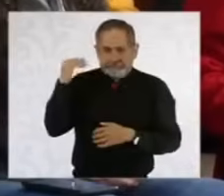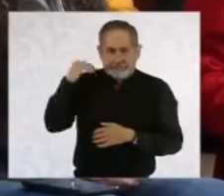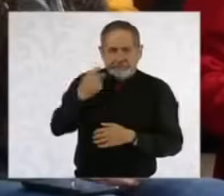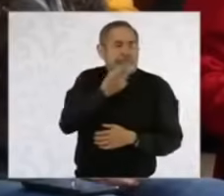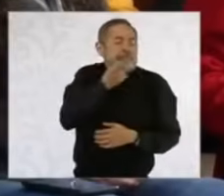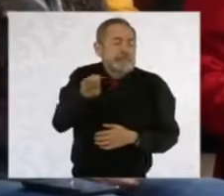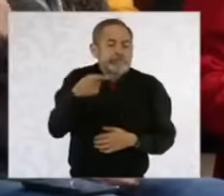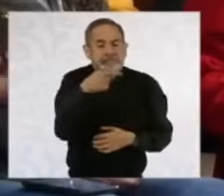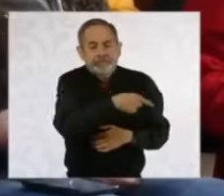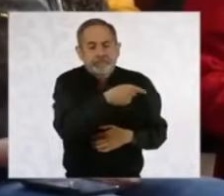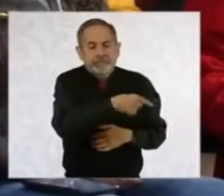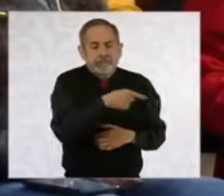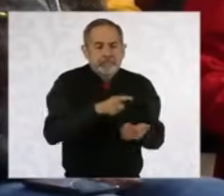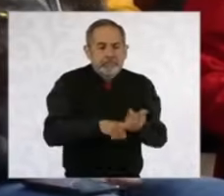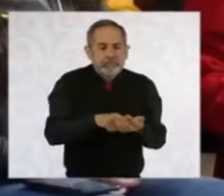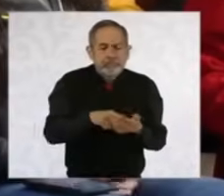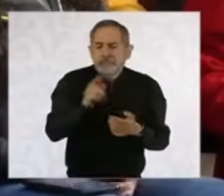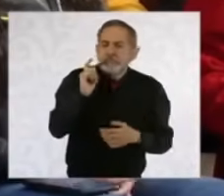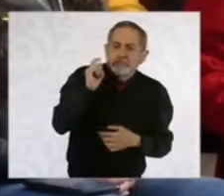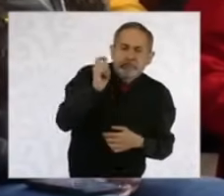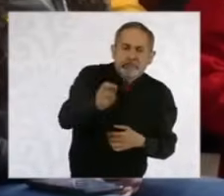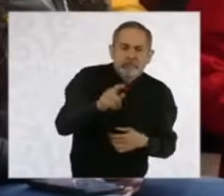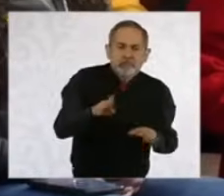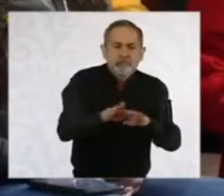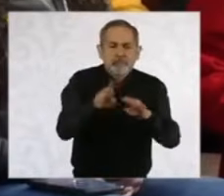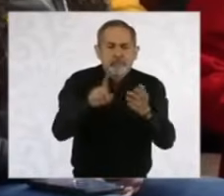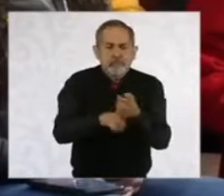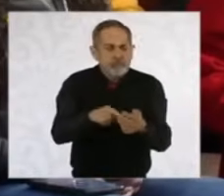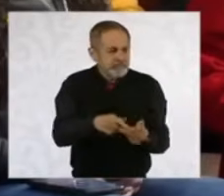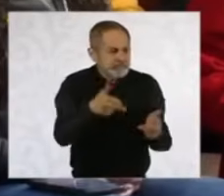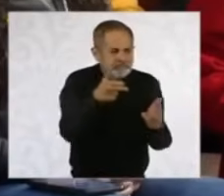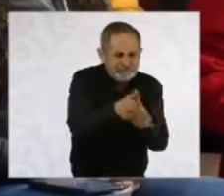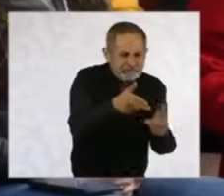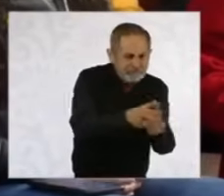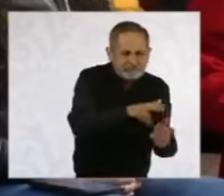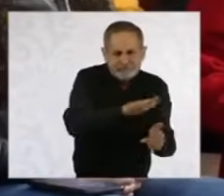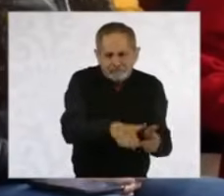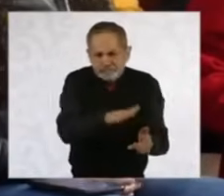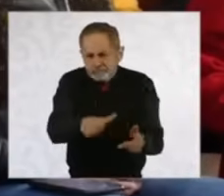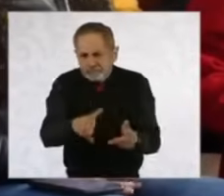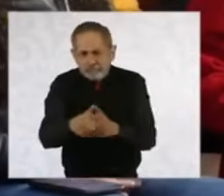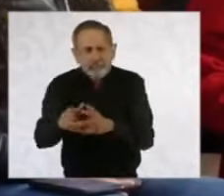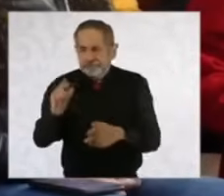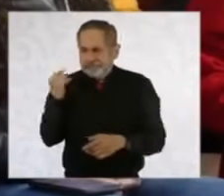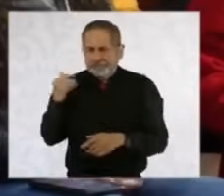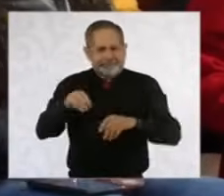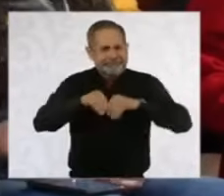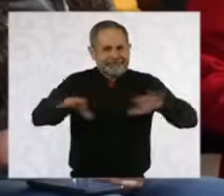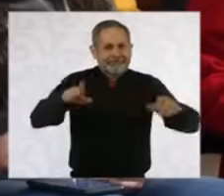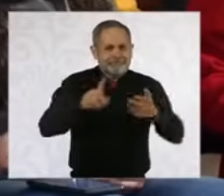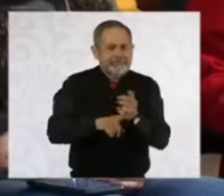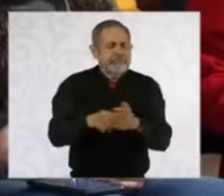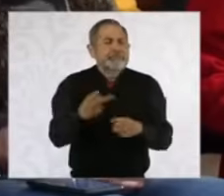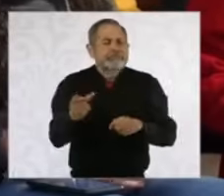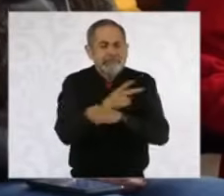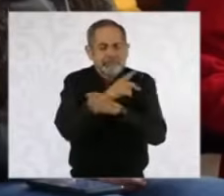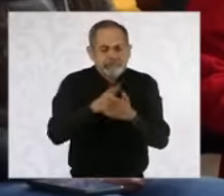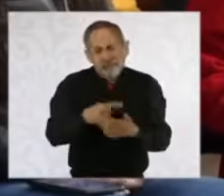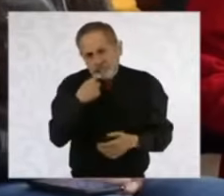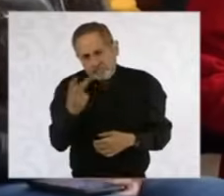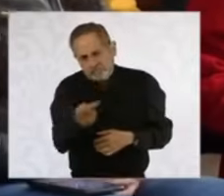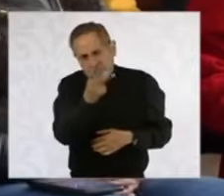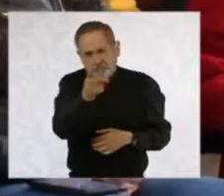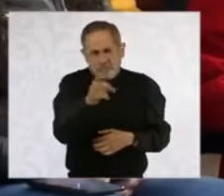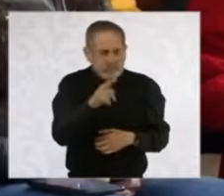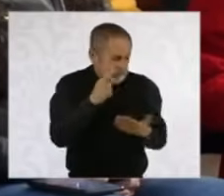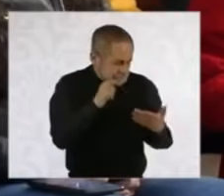de datos, por ejemplo, de lo que es la cuestión de los homicidios en el país. Se acaba de salir un reciente estudio, pero pues que quería yo retomar